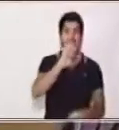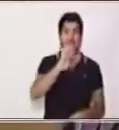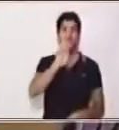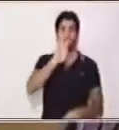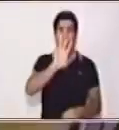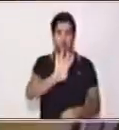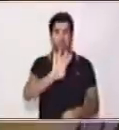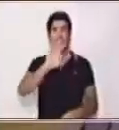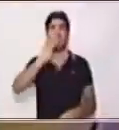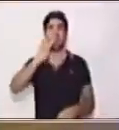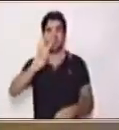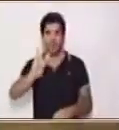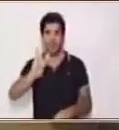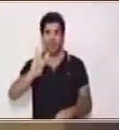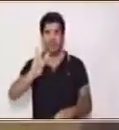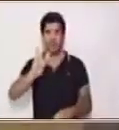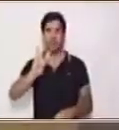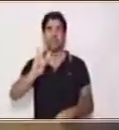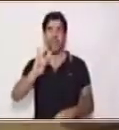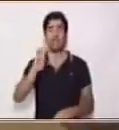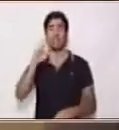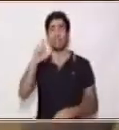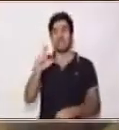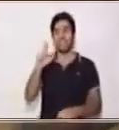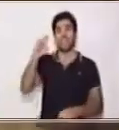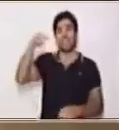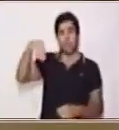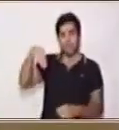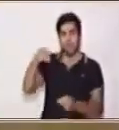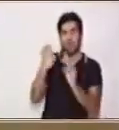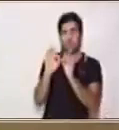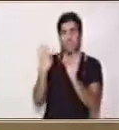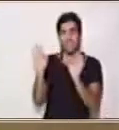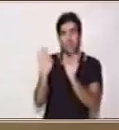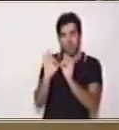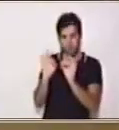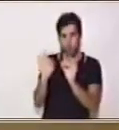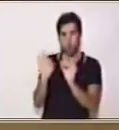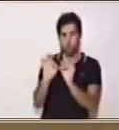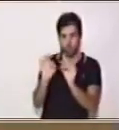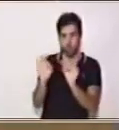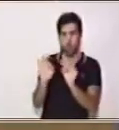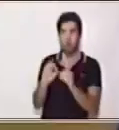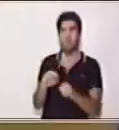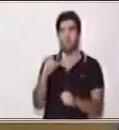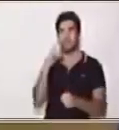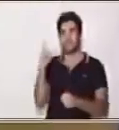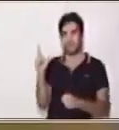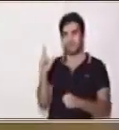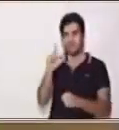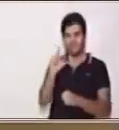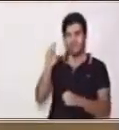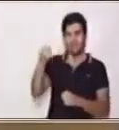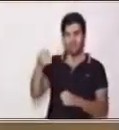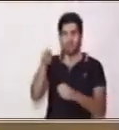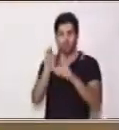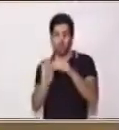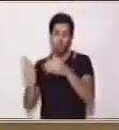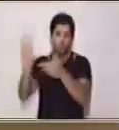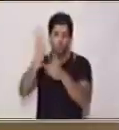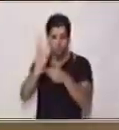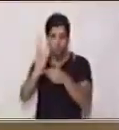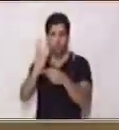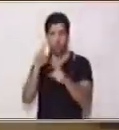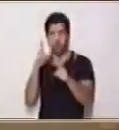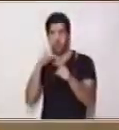343. Las dimensionales también se elevan al cubo, sería centímetros al cubo.